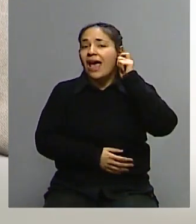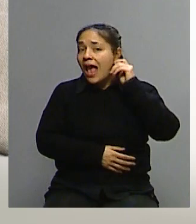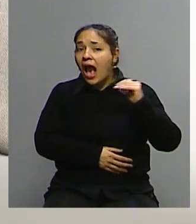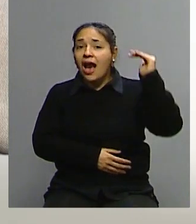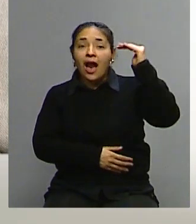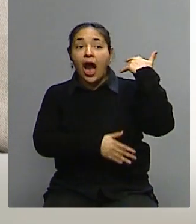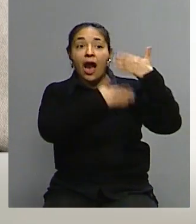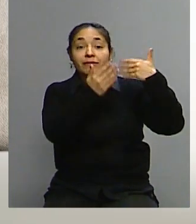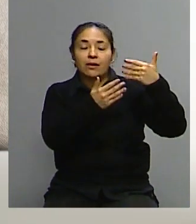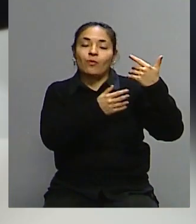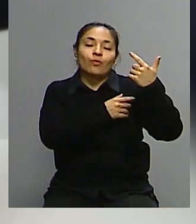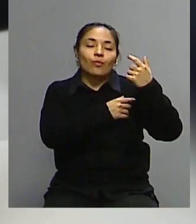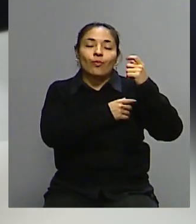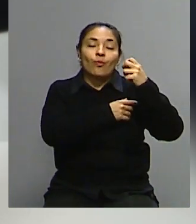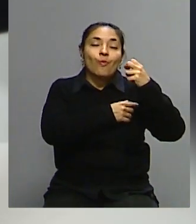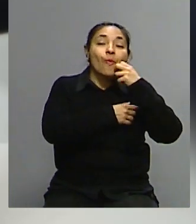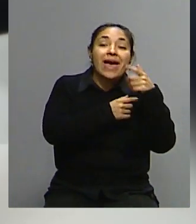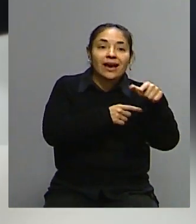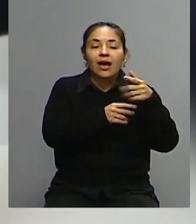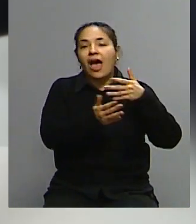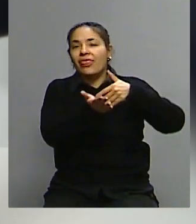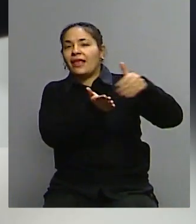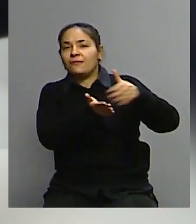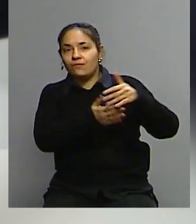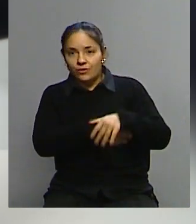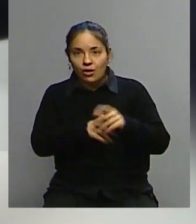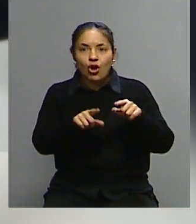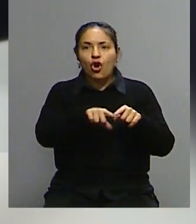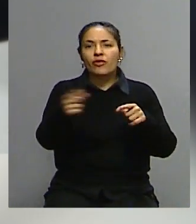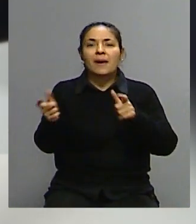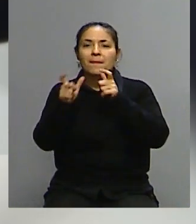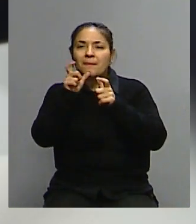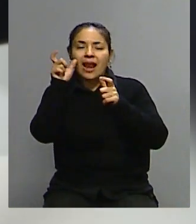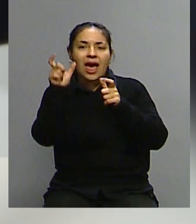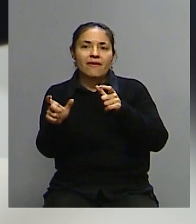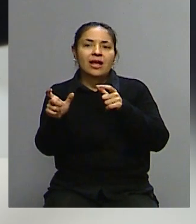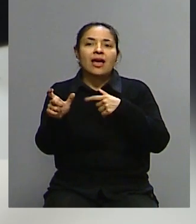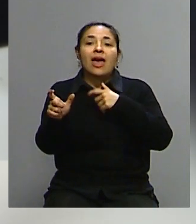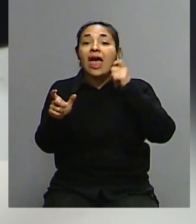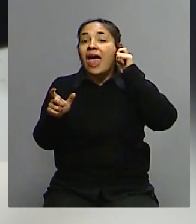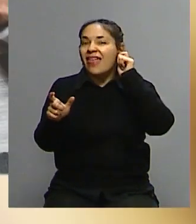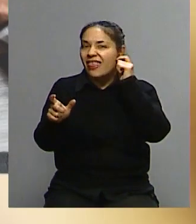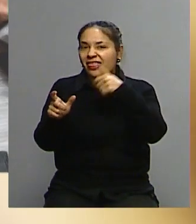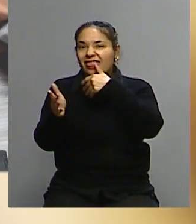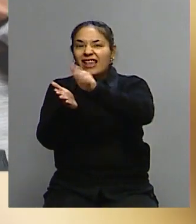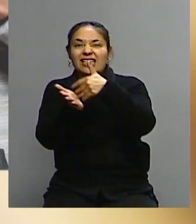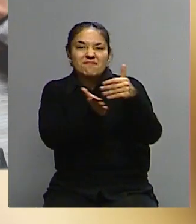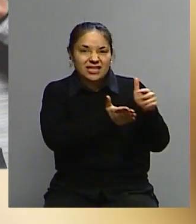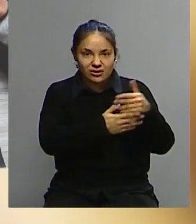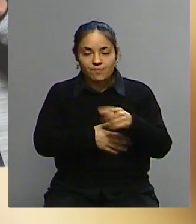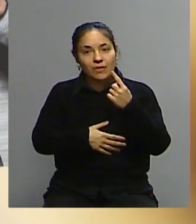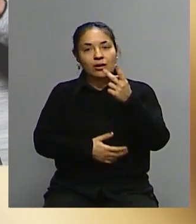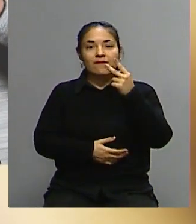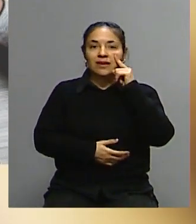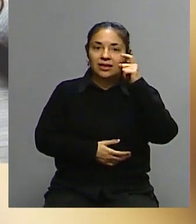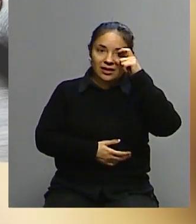¿sí? Muchas veces he utilizado también el término edadista, que es una forma de discriminación por edad, pero el término viejista no deja